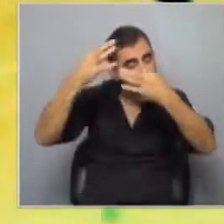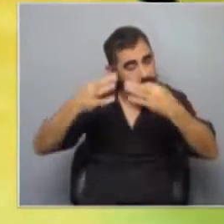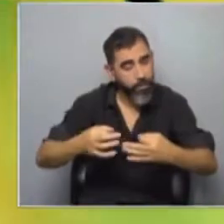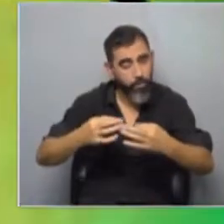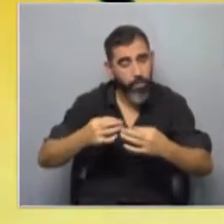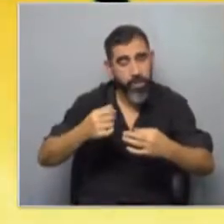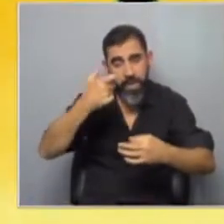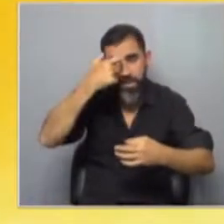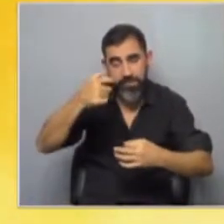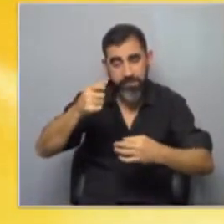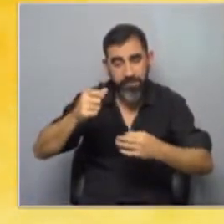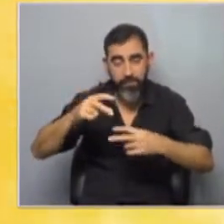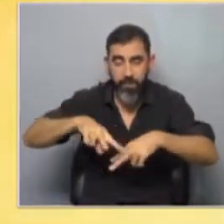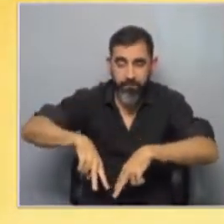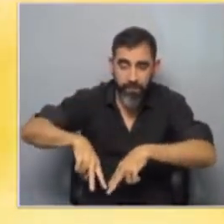tiempo.